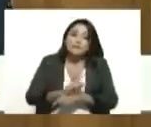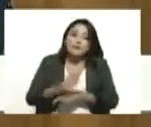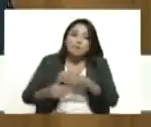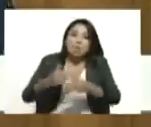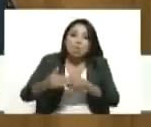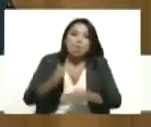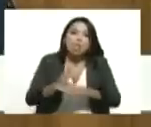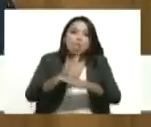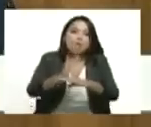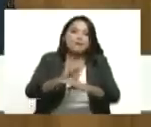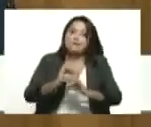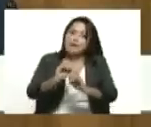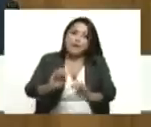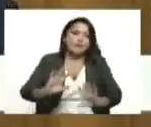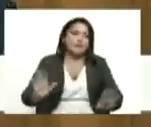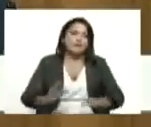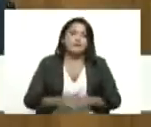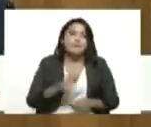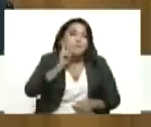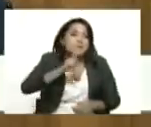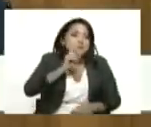burocracia,